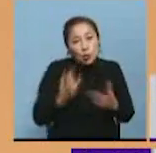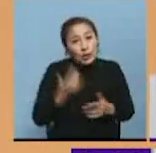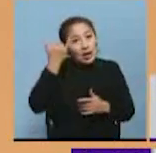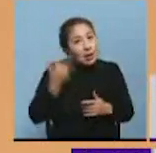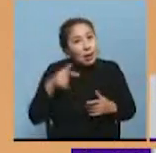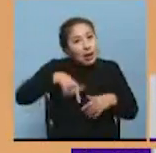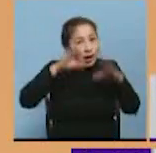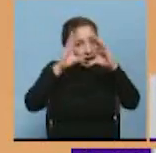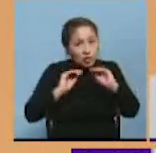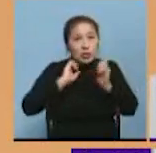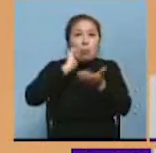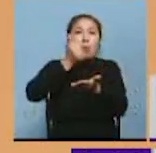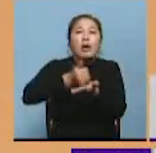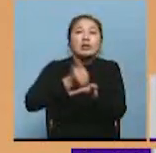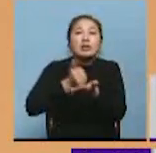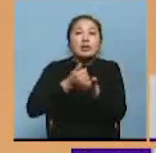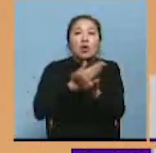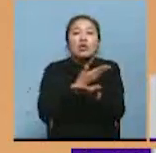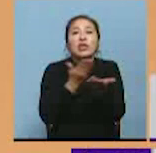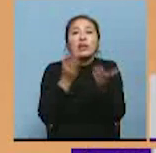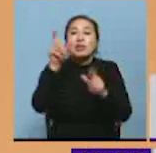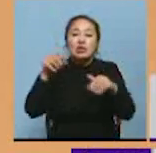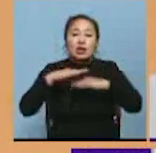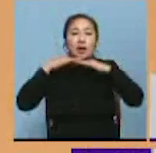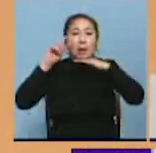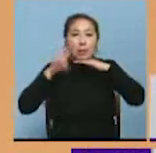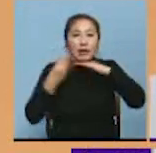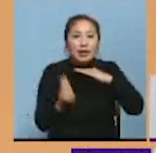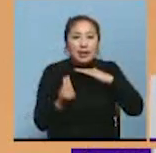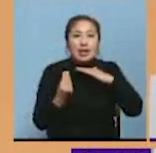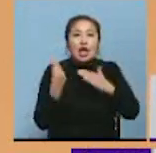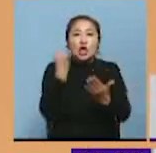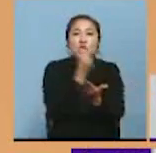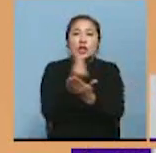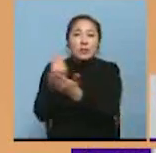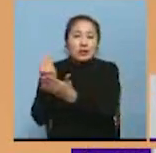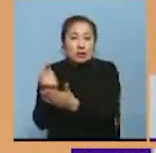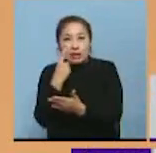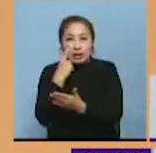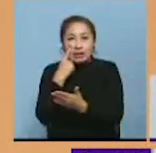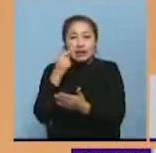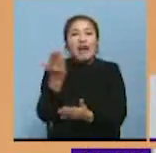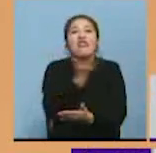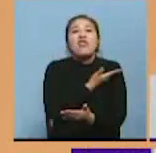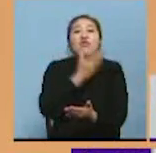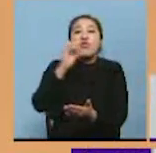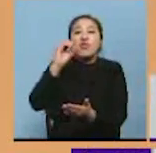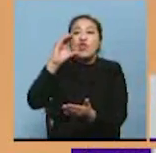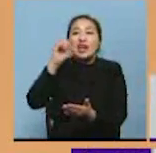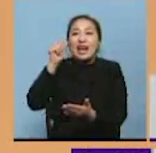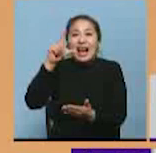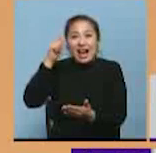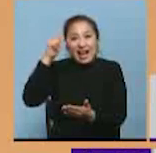esta noche es la participación como público de todos los embajadores e intendentes que han venido al Focalae, y también